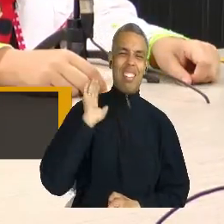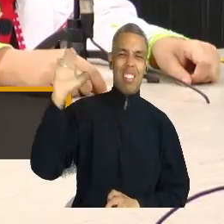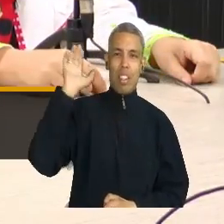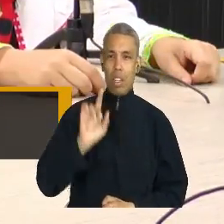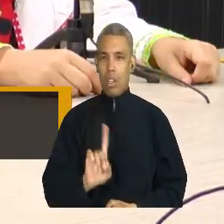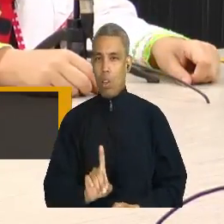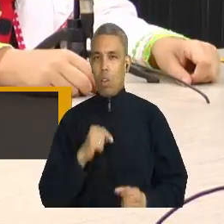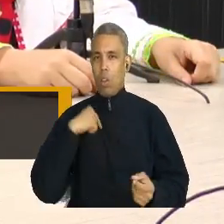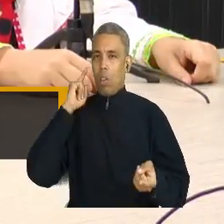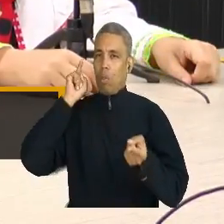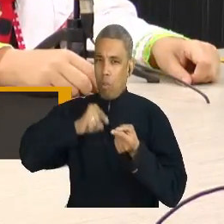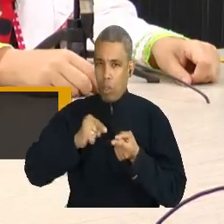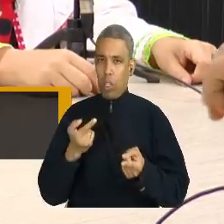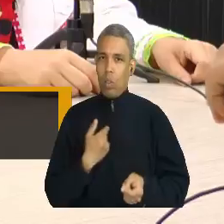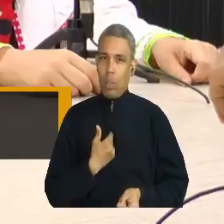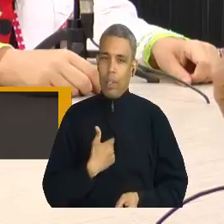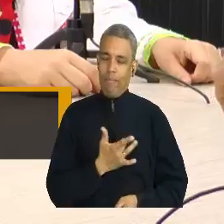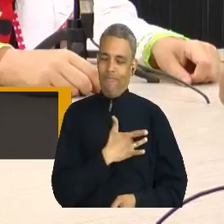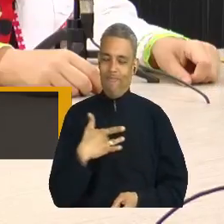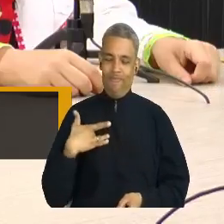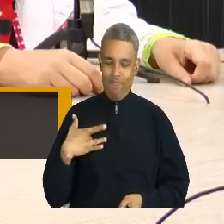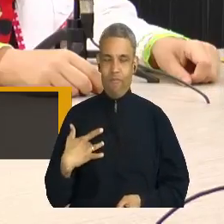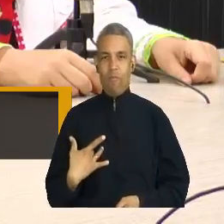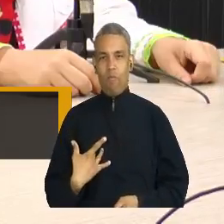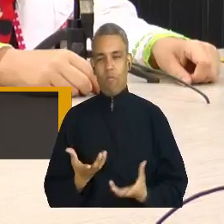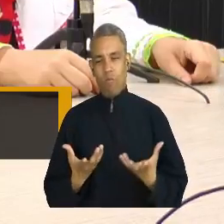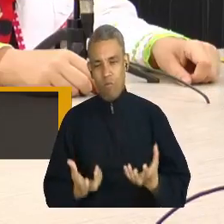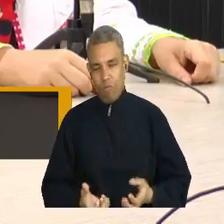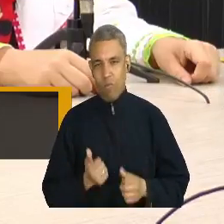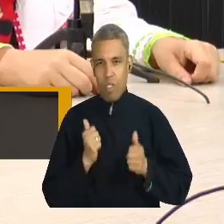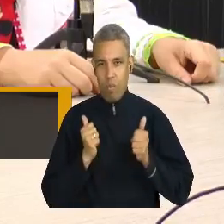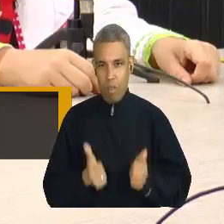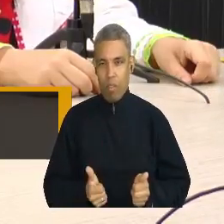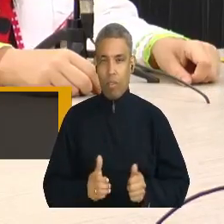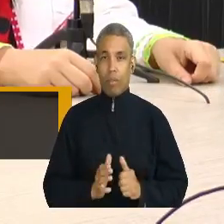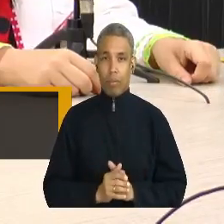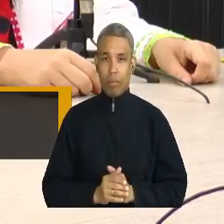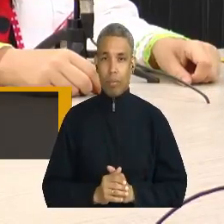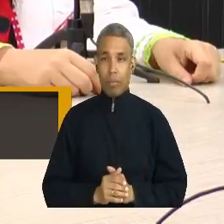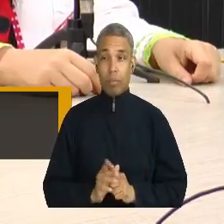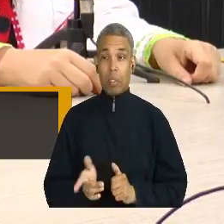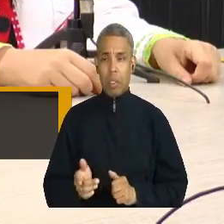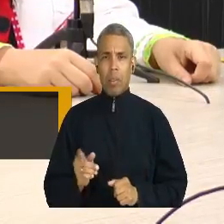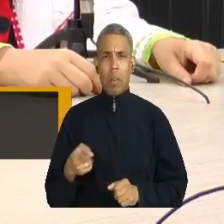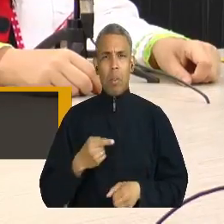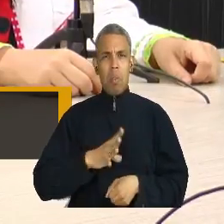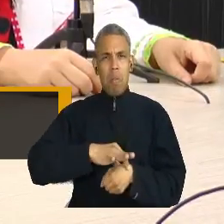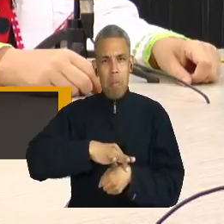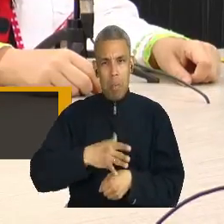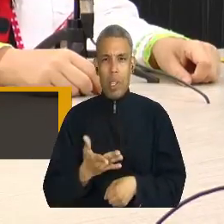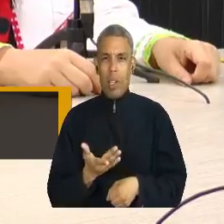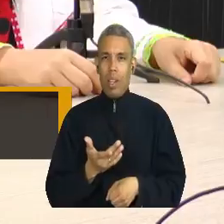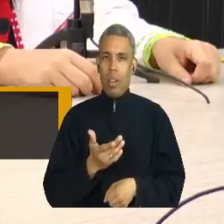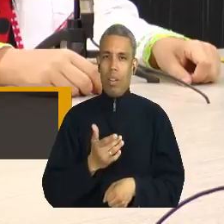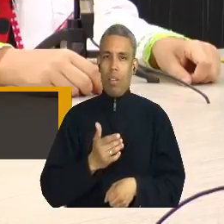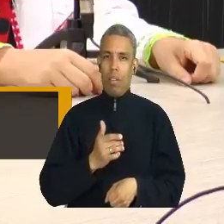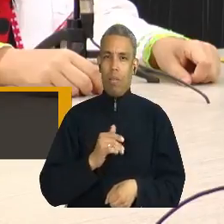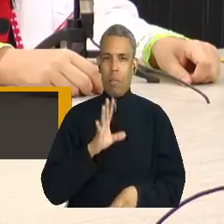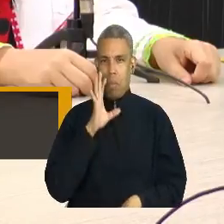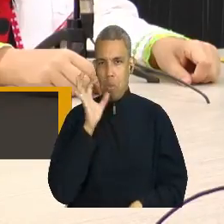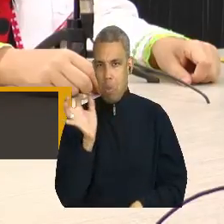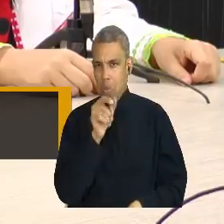momento que llegue el momento en el que los doctores de los hospitales, las enfermeras, todo el personal de salud nos pueda